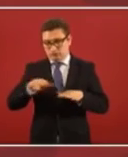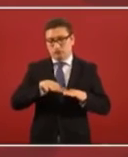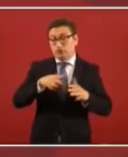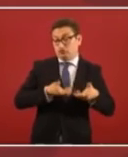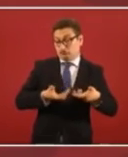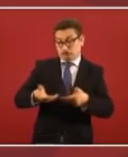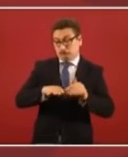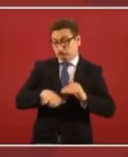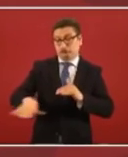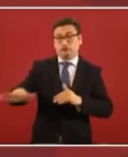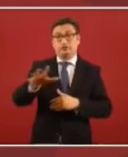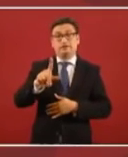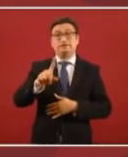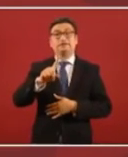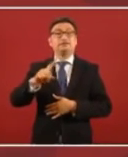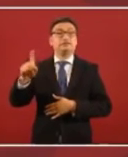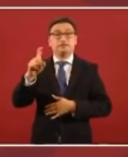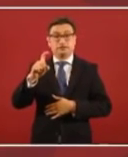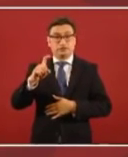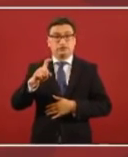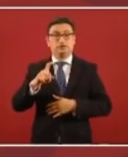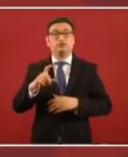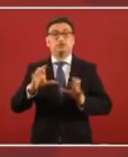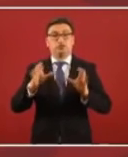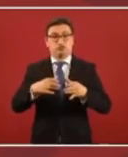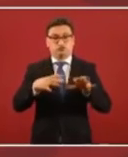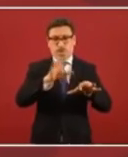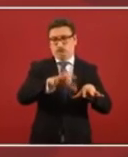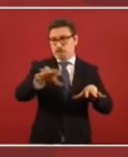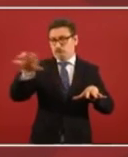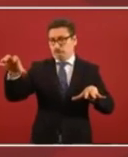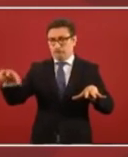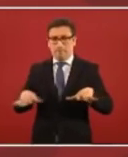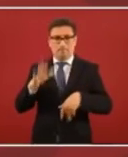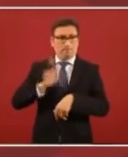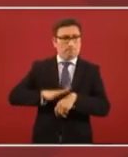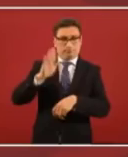100 comunidades marginadas.